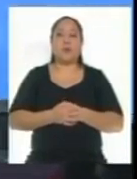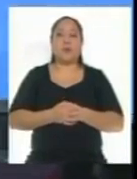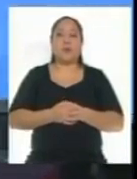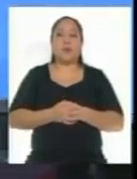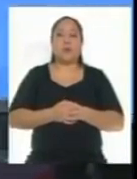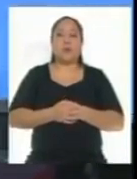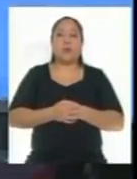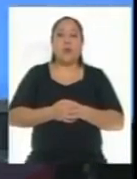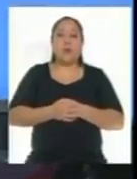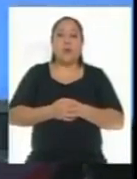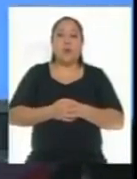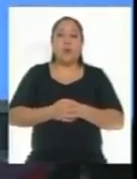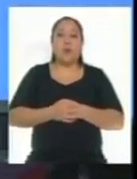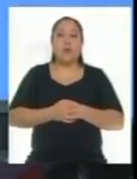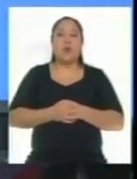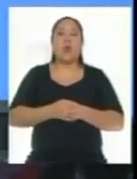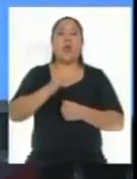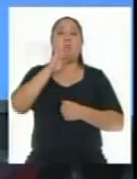Al